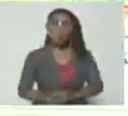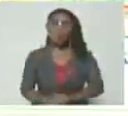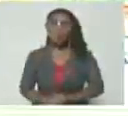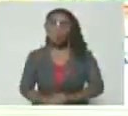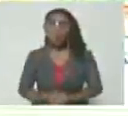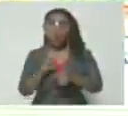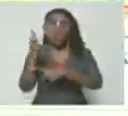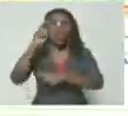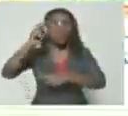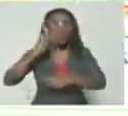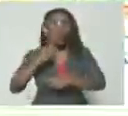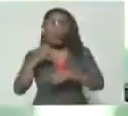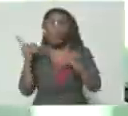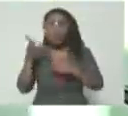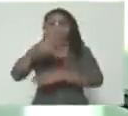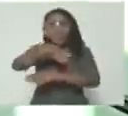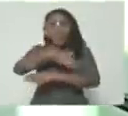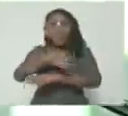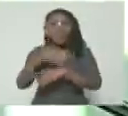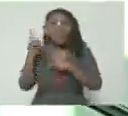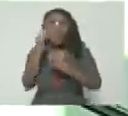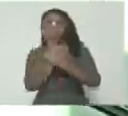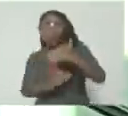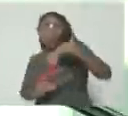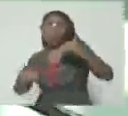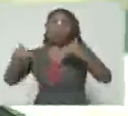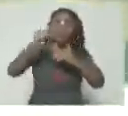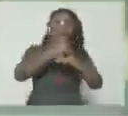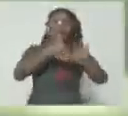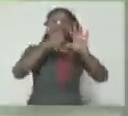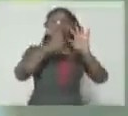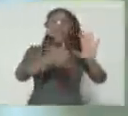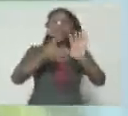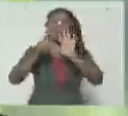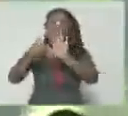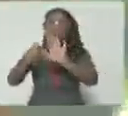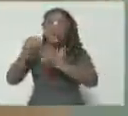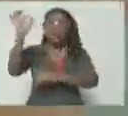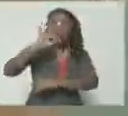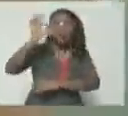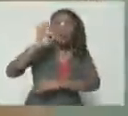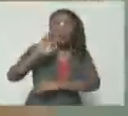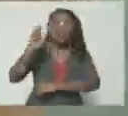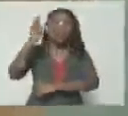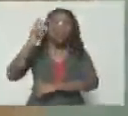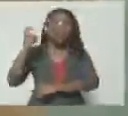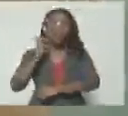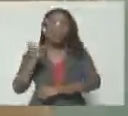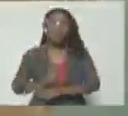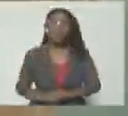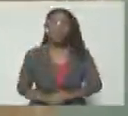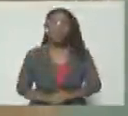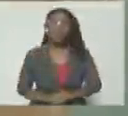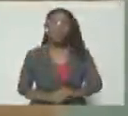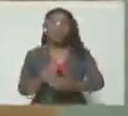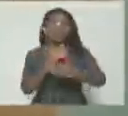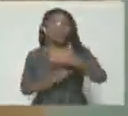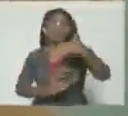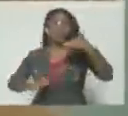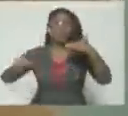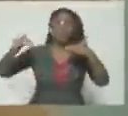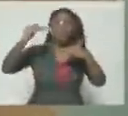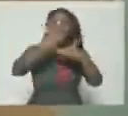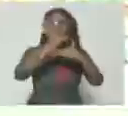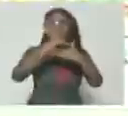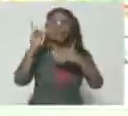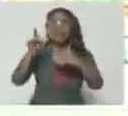Estos chocolates todos están por encima del 66% de cacao, muy por encima